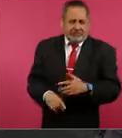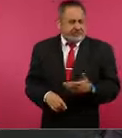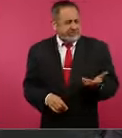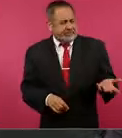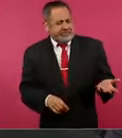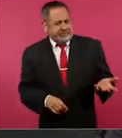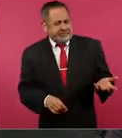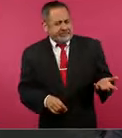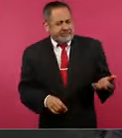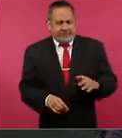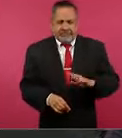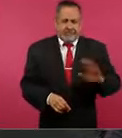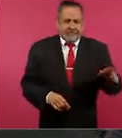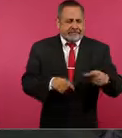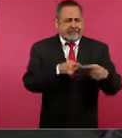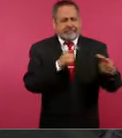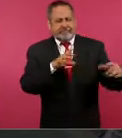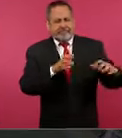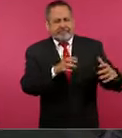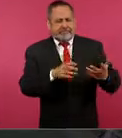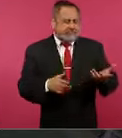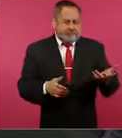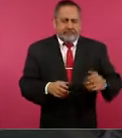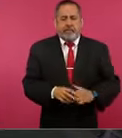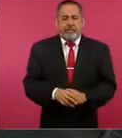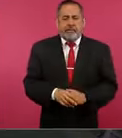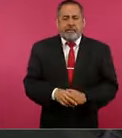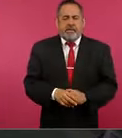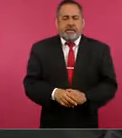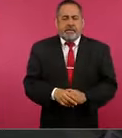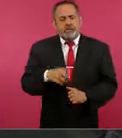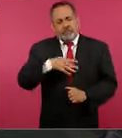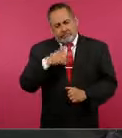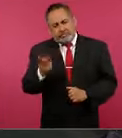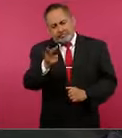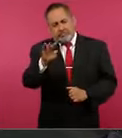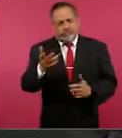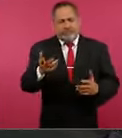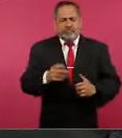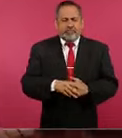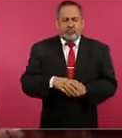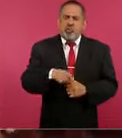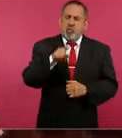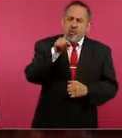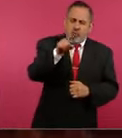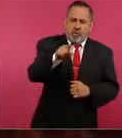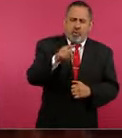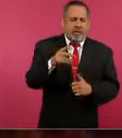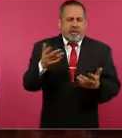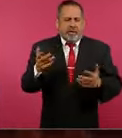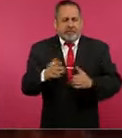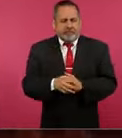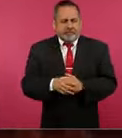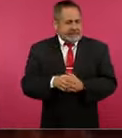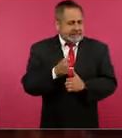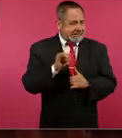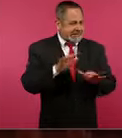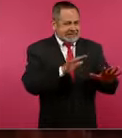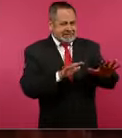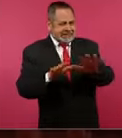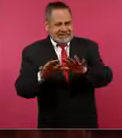lo que son sus adversarios políticos. Pues, y precisamente la pregunta es, usted en todo caso, así como se está